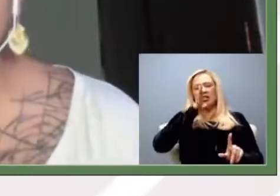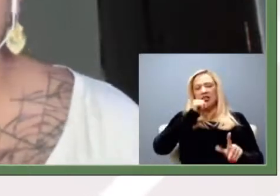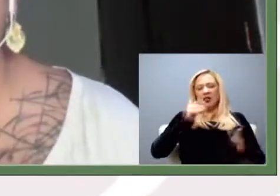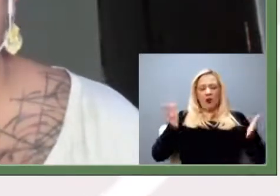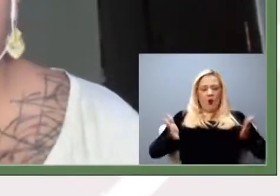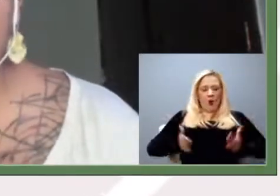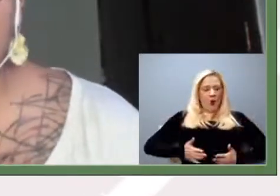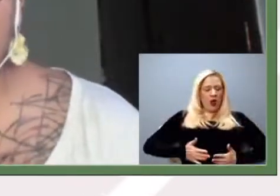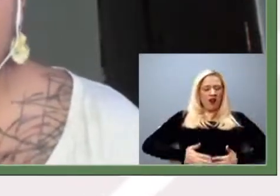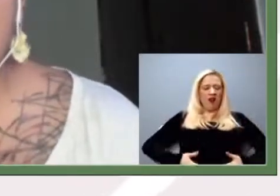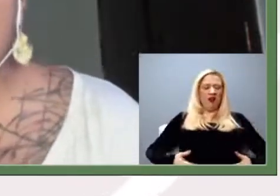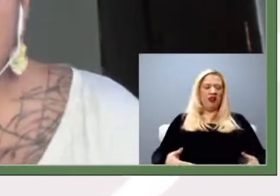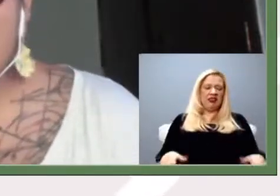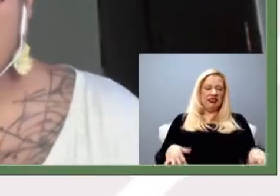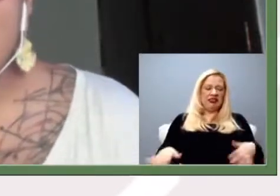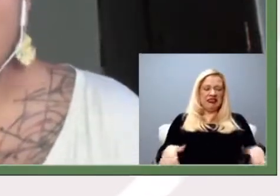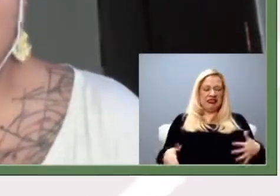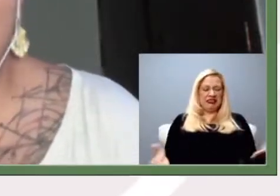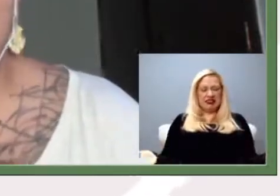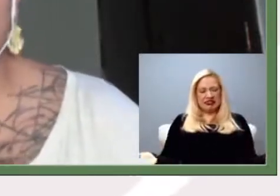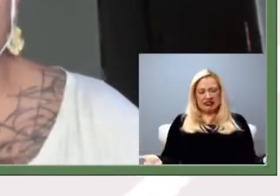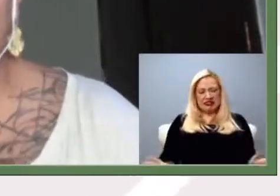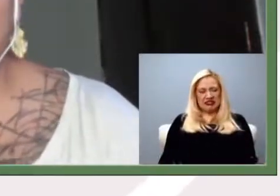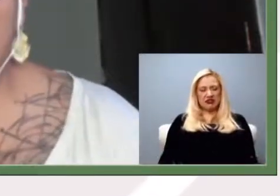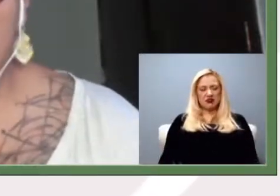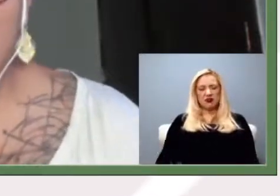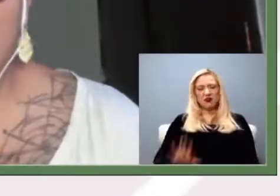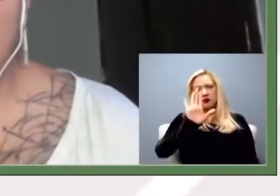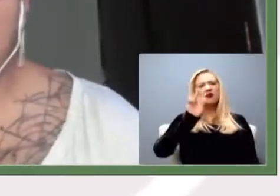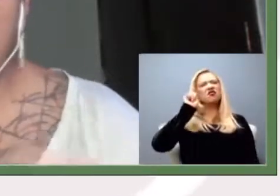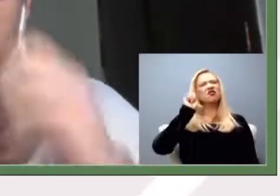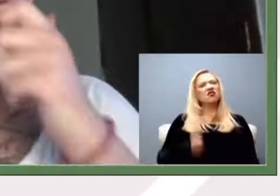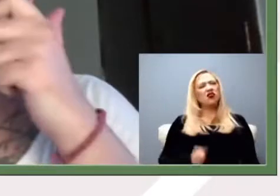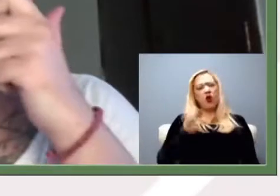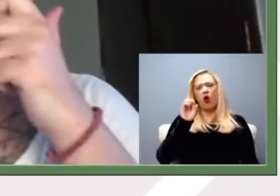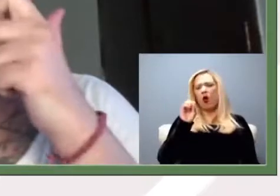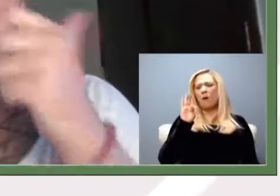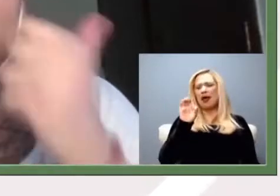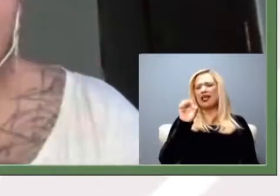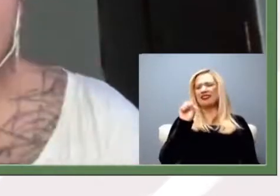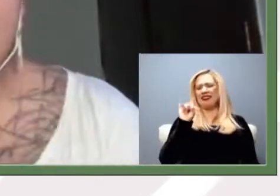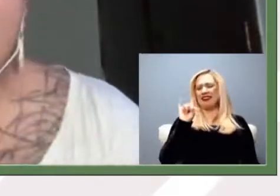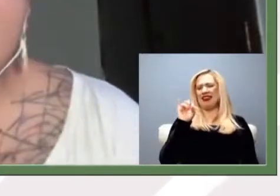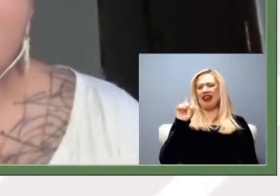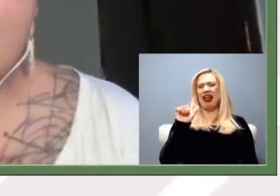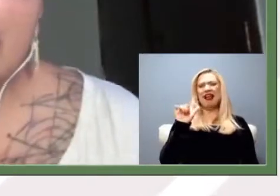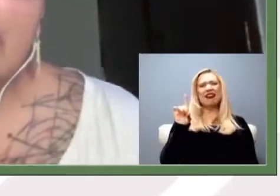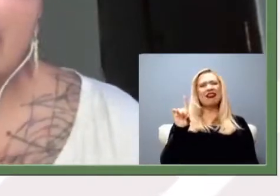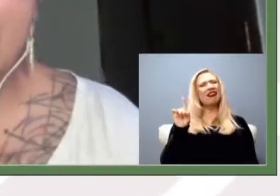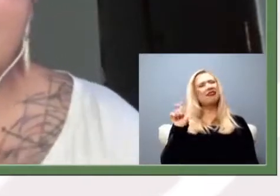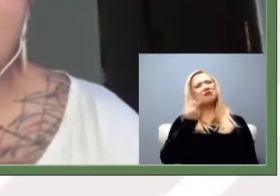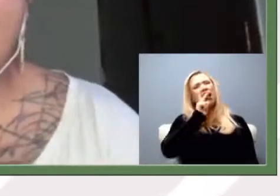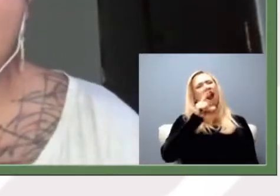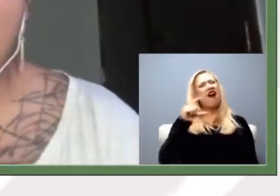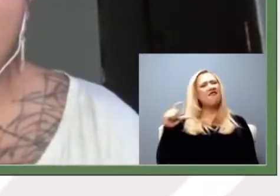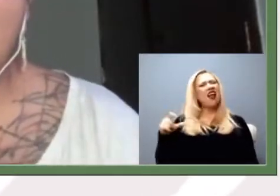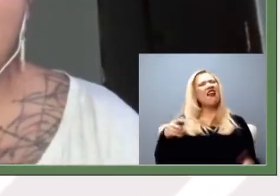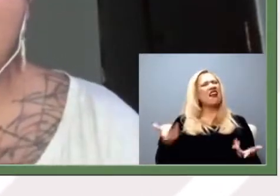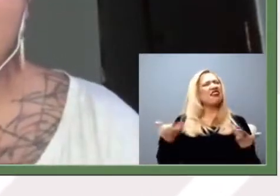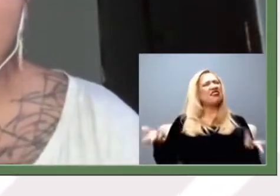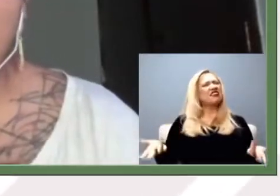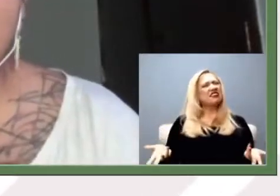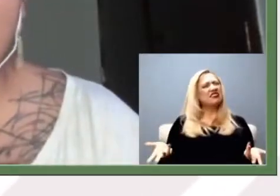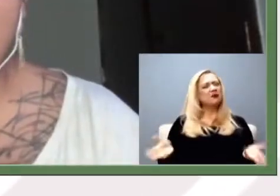es cuestionarla. ¿Qué es esto que nos han dicho que es la obesidad? Preguntarnos, a ver, la obesidad dicen que refiere